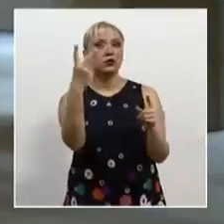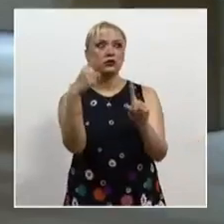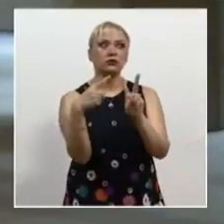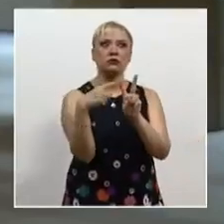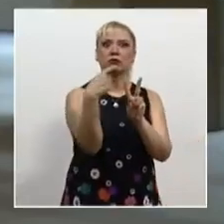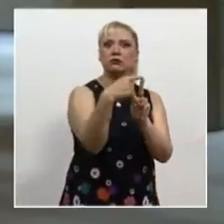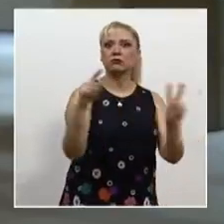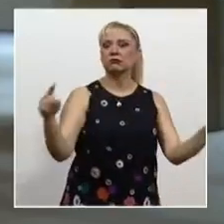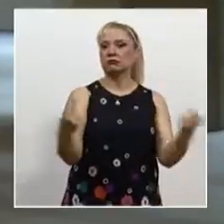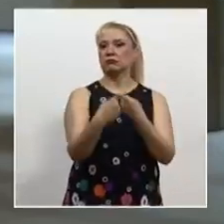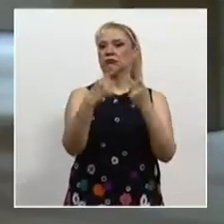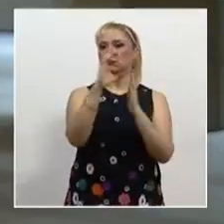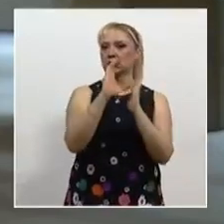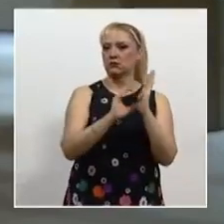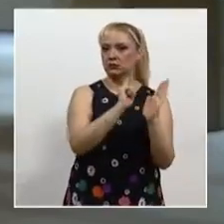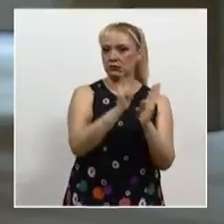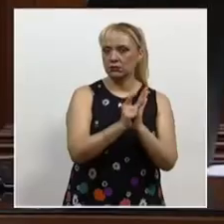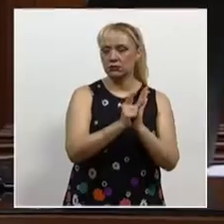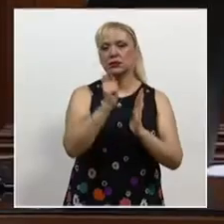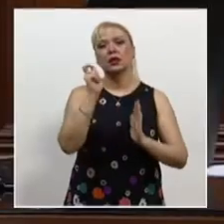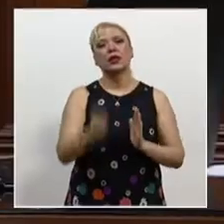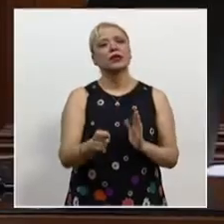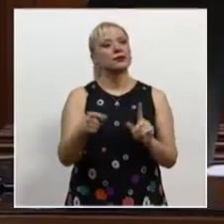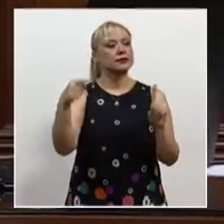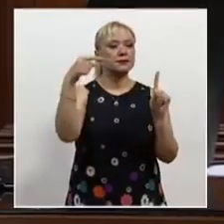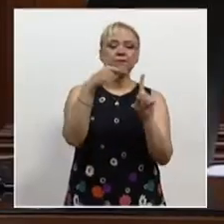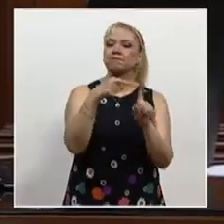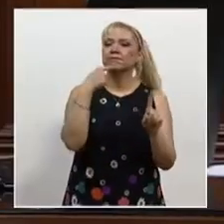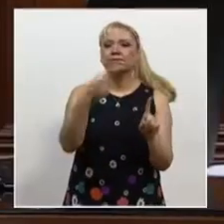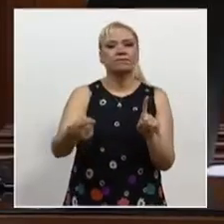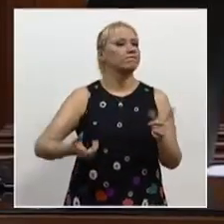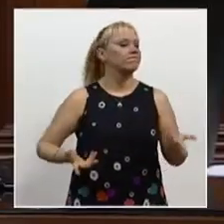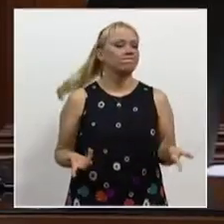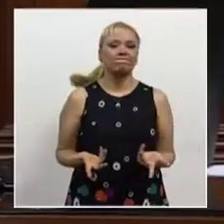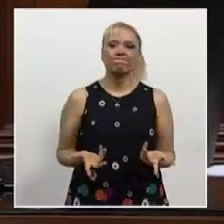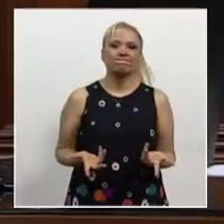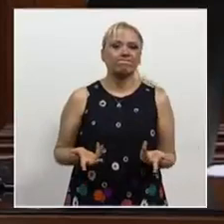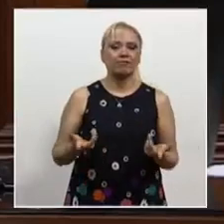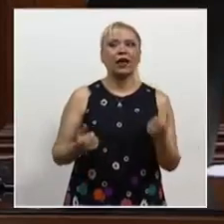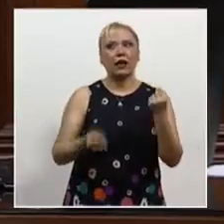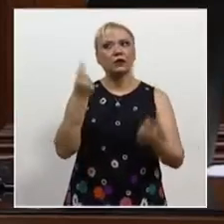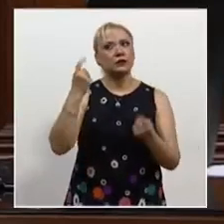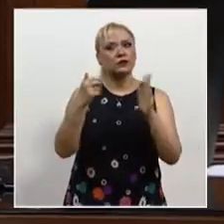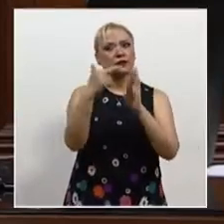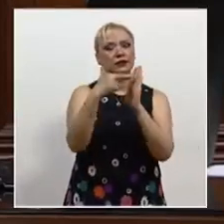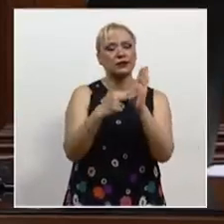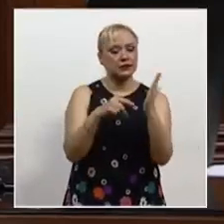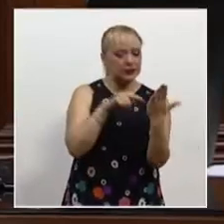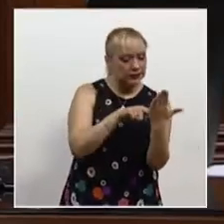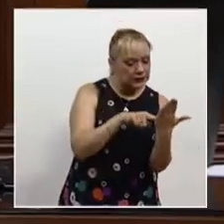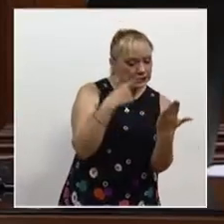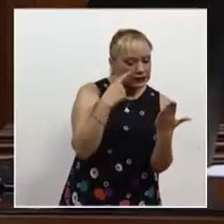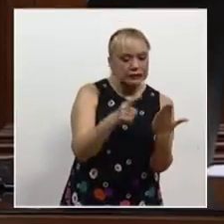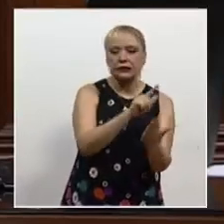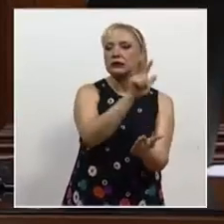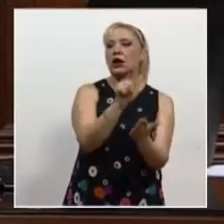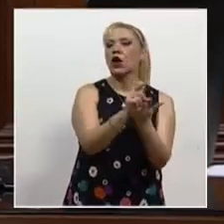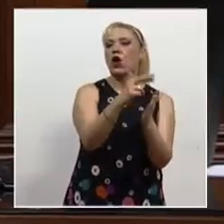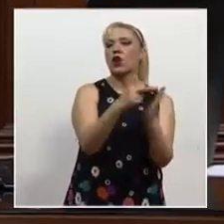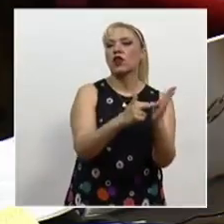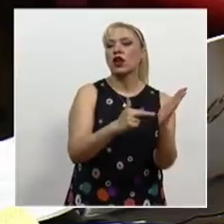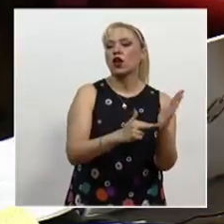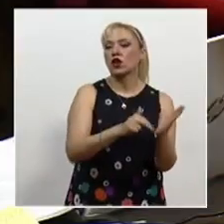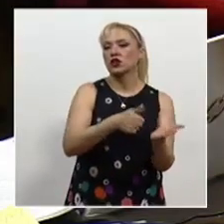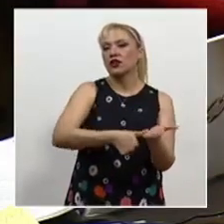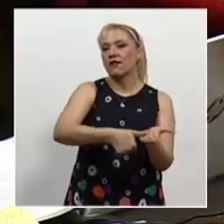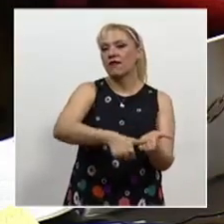acciones de inconstitucionalidad. En el primer caso, declaró la invalidez de diversas disposiciones del Código de Procedimientos Civiles